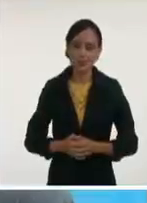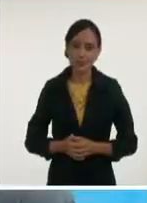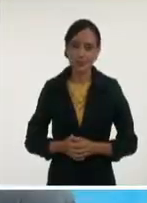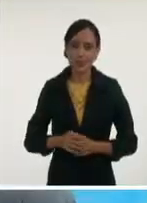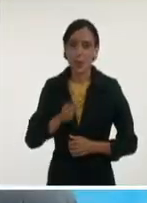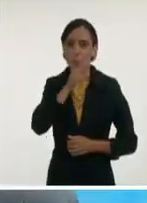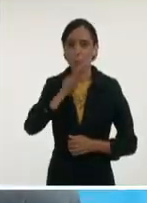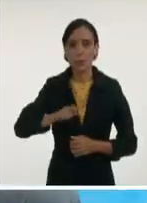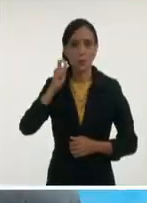informativo de la televisión